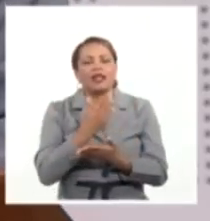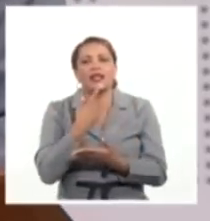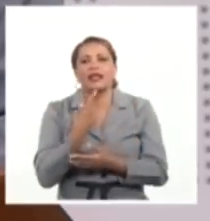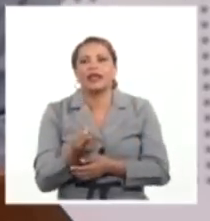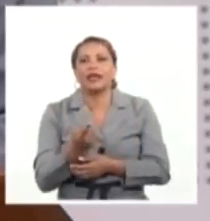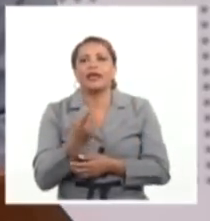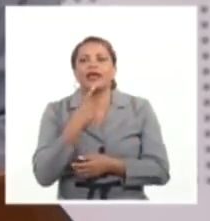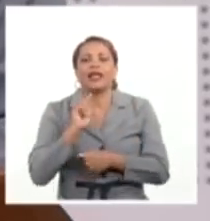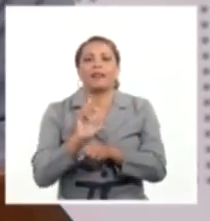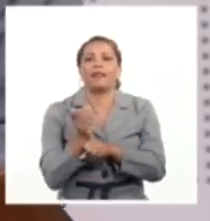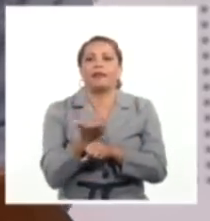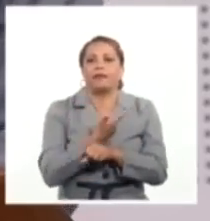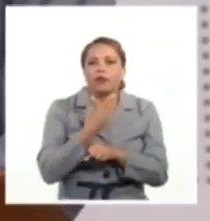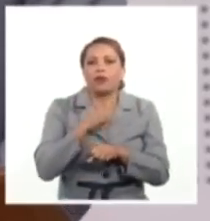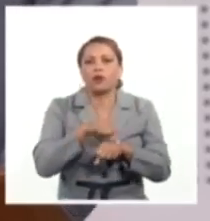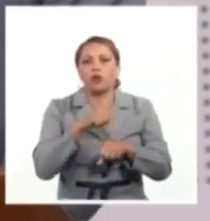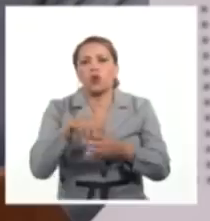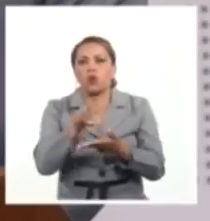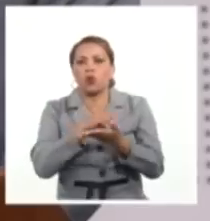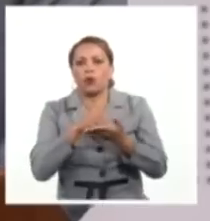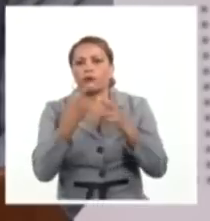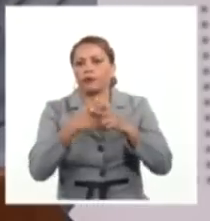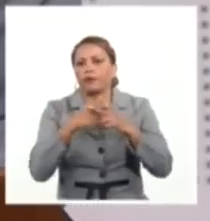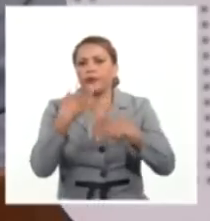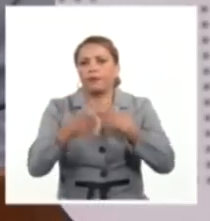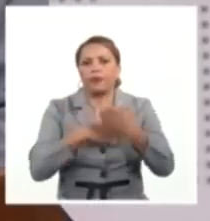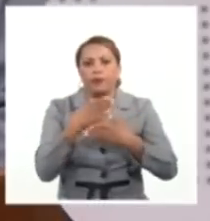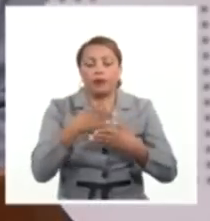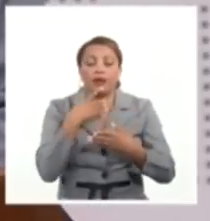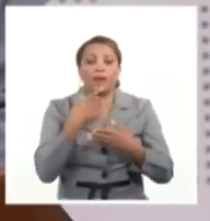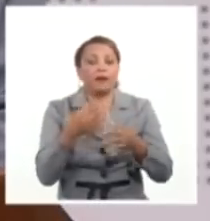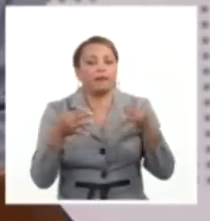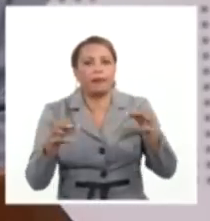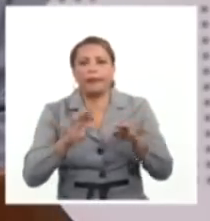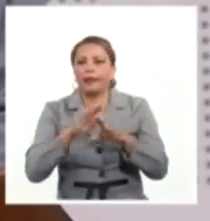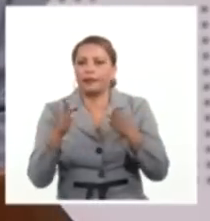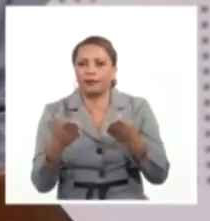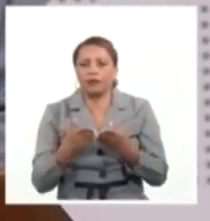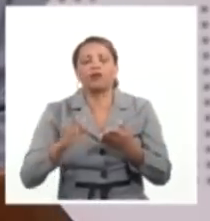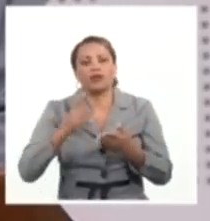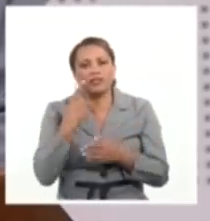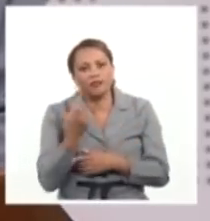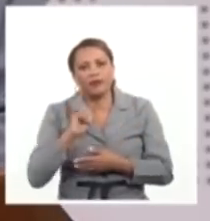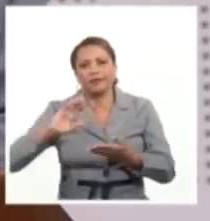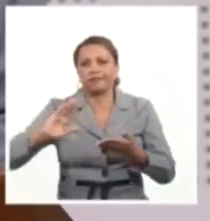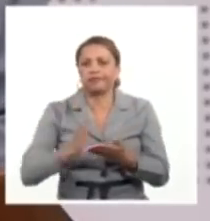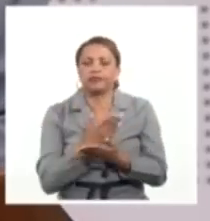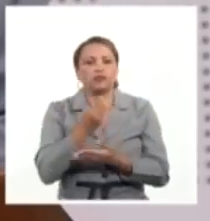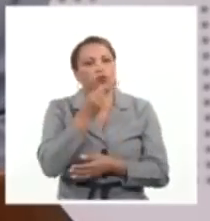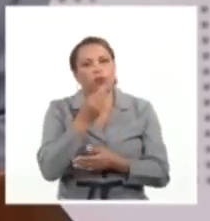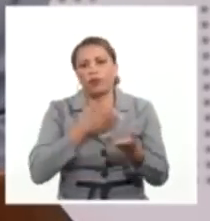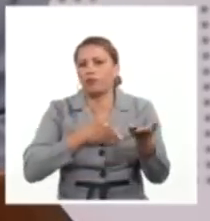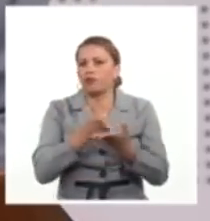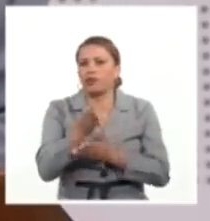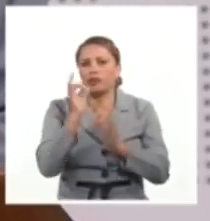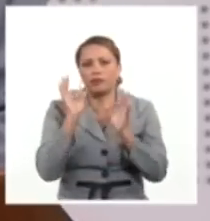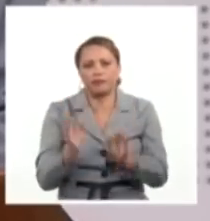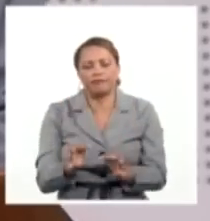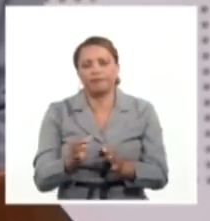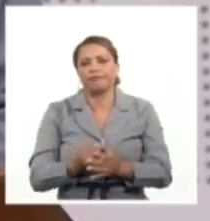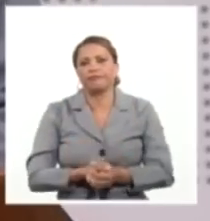se ha instalado en muchos espacios, ámbitos y dimensiones del gobierno y la administración que no podemos seguir